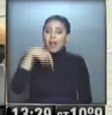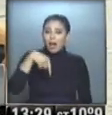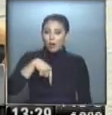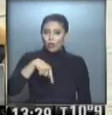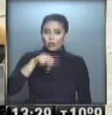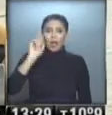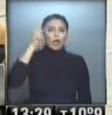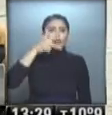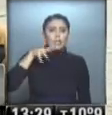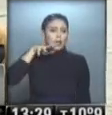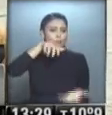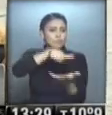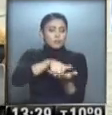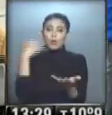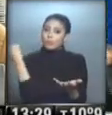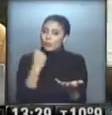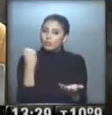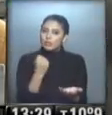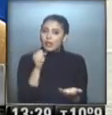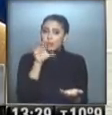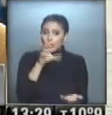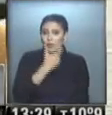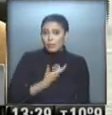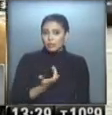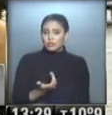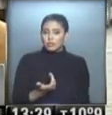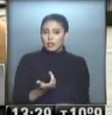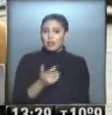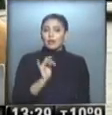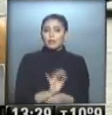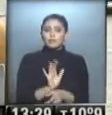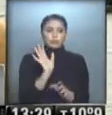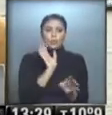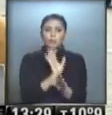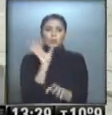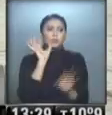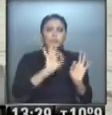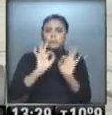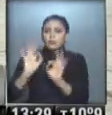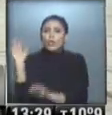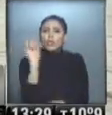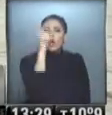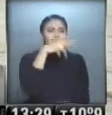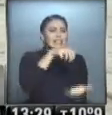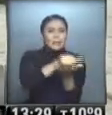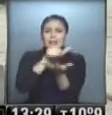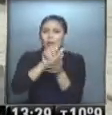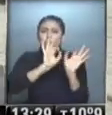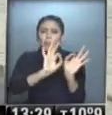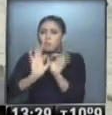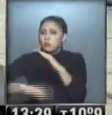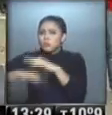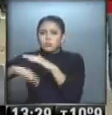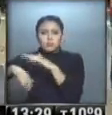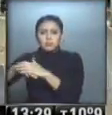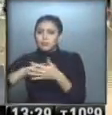de ocupación muy importante en la provincia de Mendoza lo que se denomina capacidad completa todos los hoteles llenos todos los 1